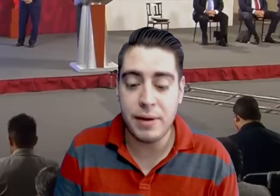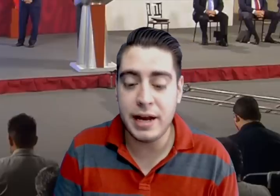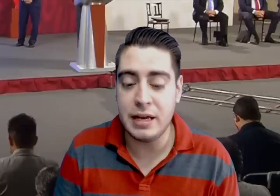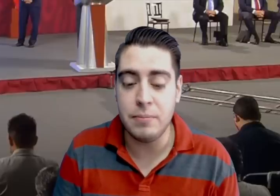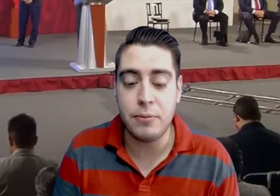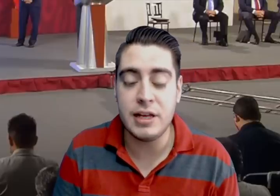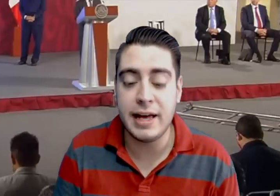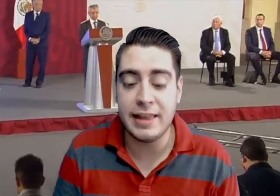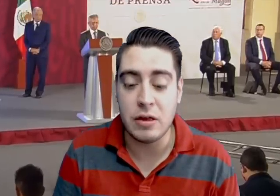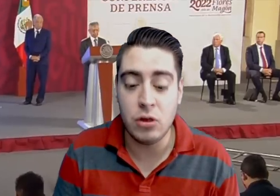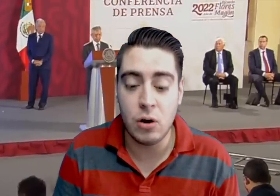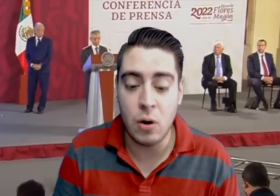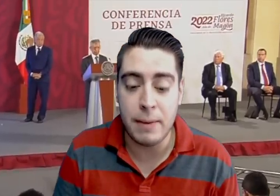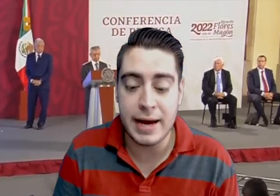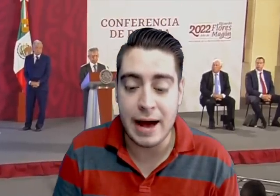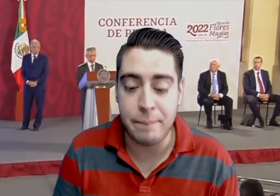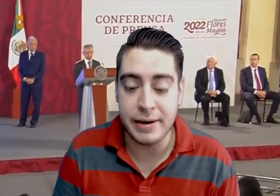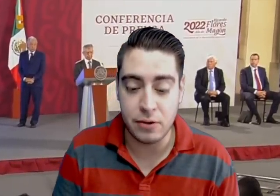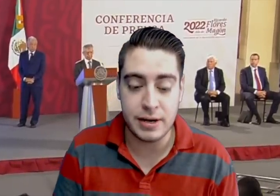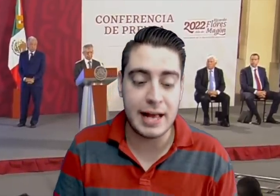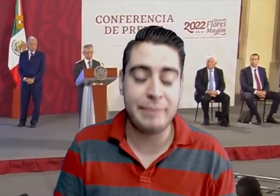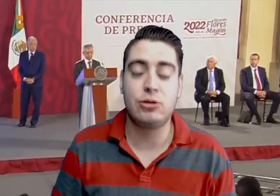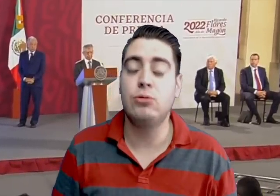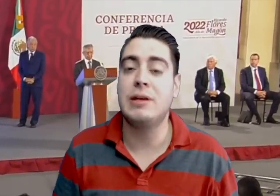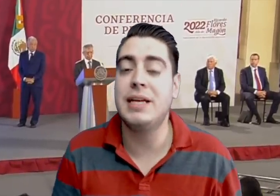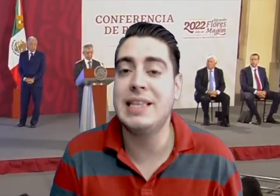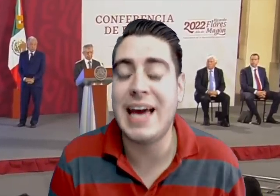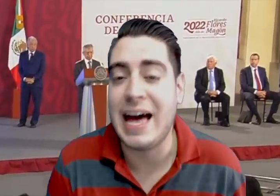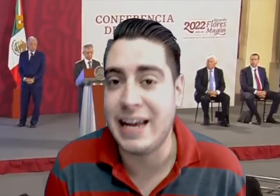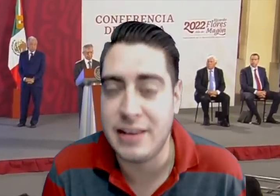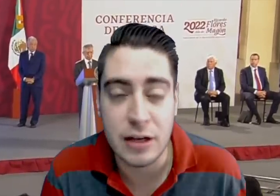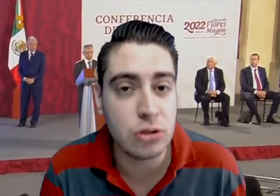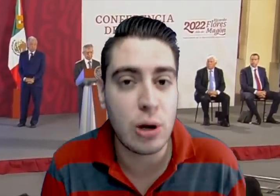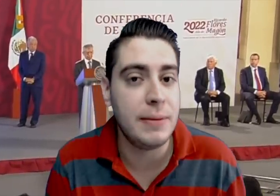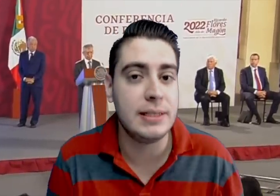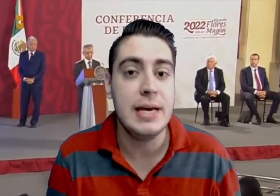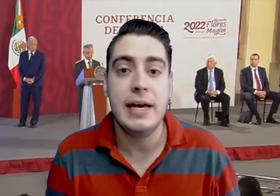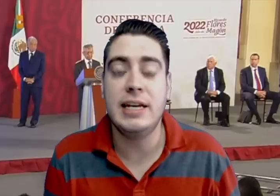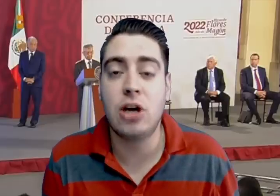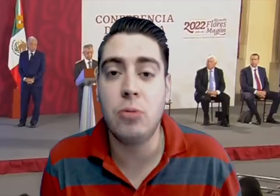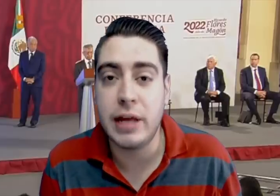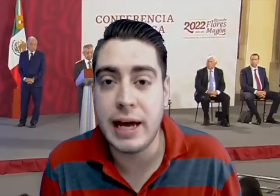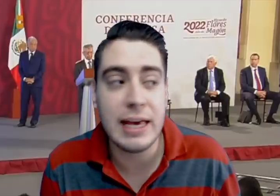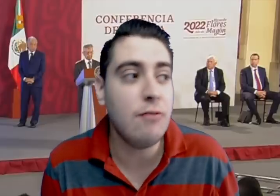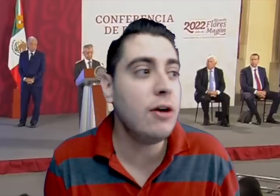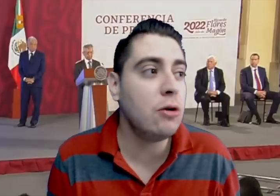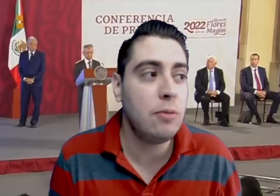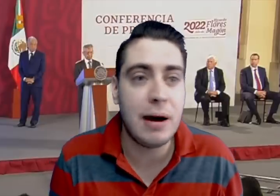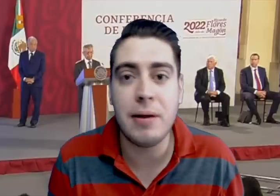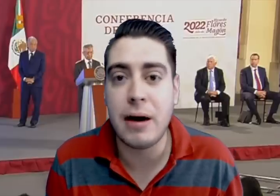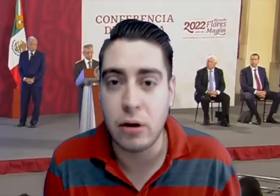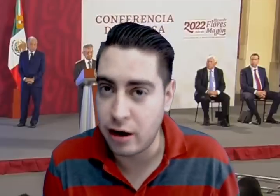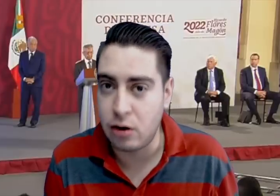No va a haber impunidad, no van a perdonar absolutamente a nadie. Y no solamente es como de quién fue